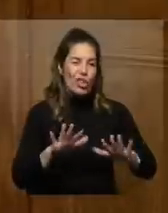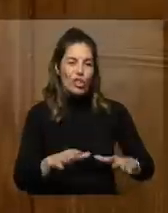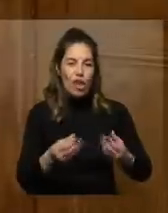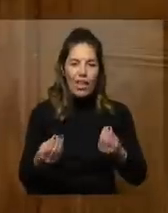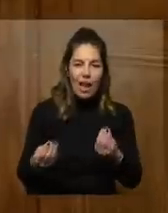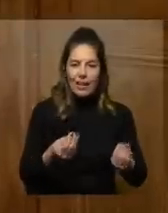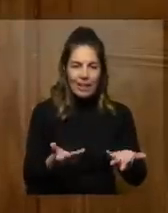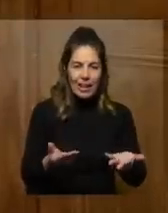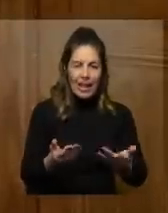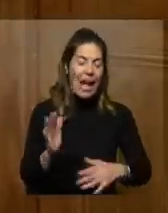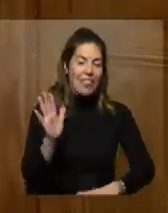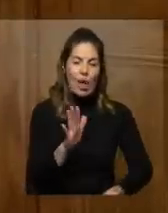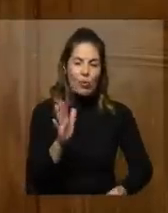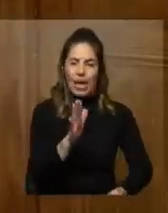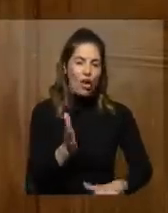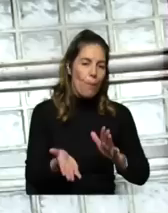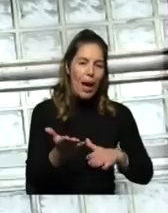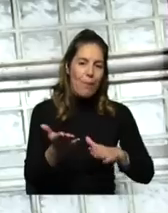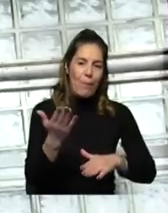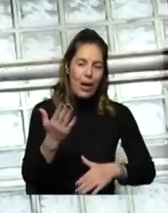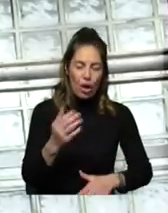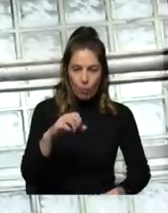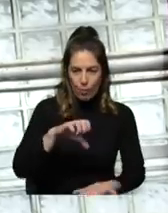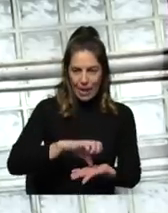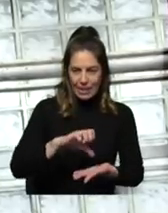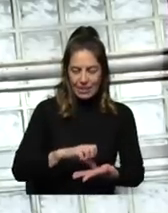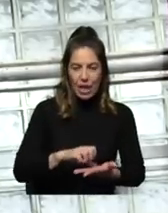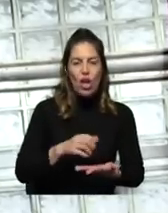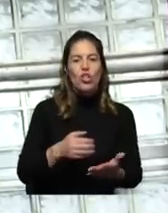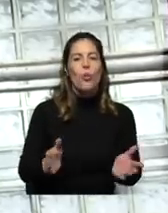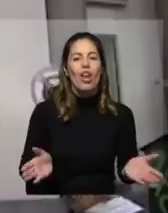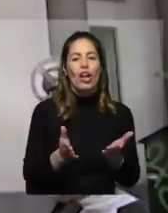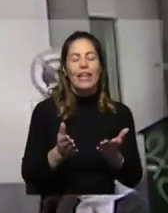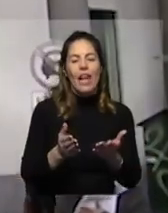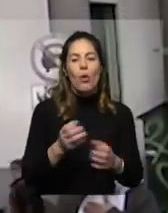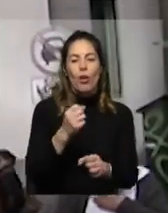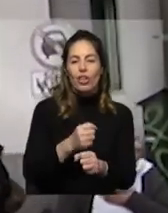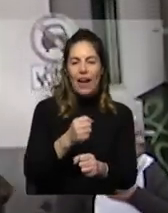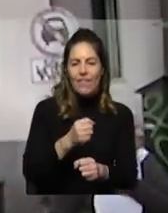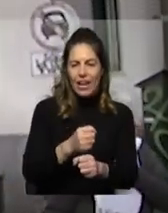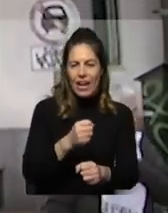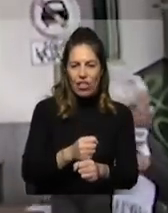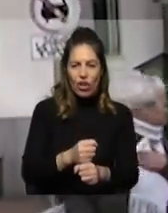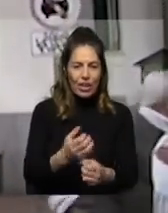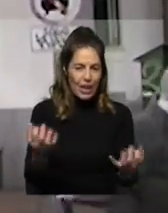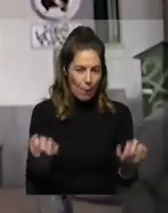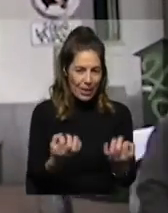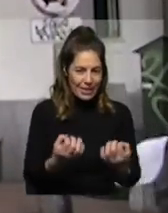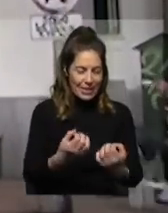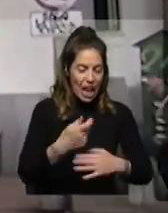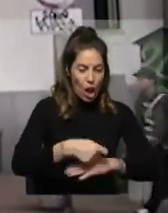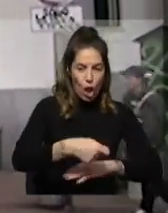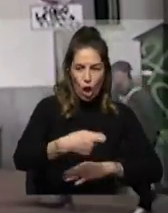a endeudarnos cada vez más como país sobre lo generado por trabajadores y trabajadoras Y en especial los créditos